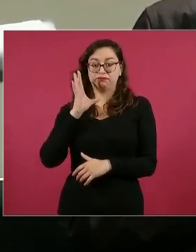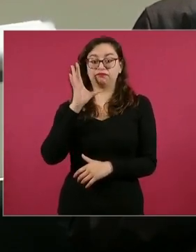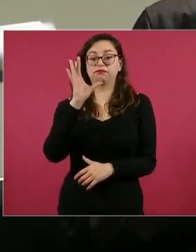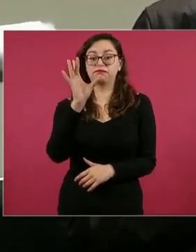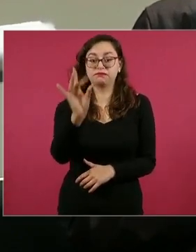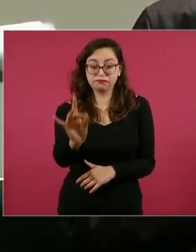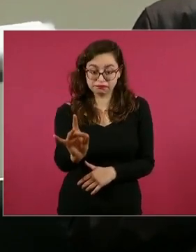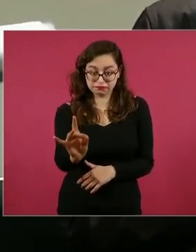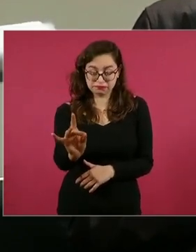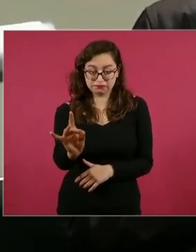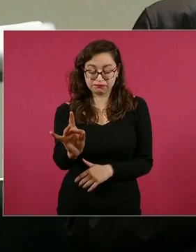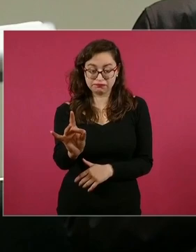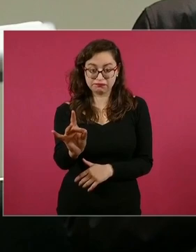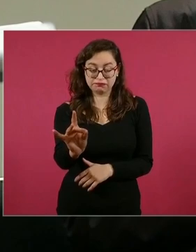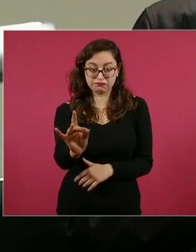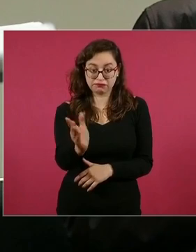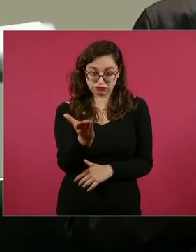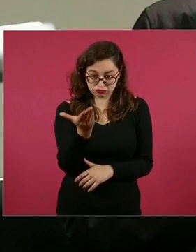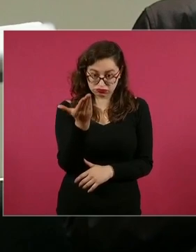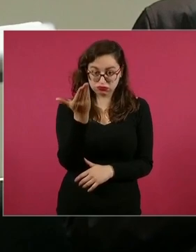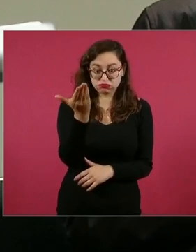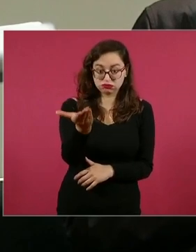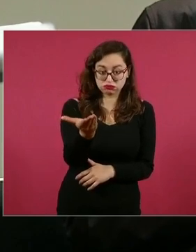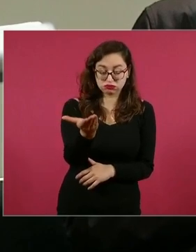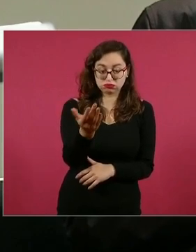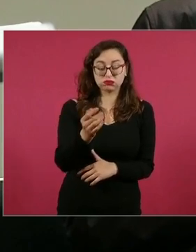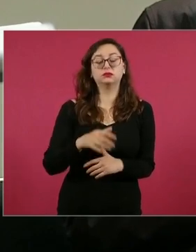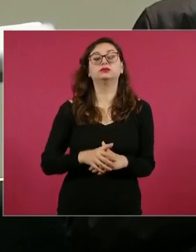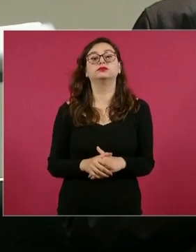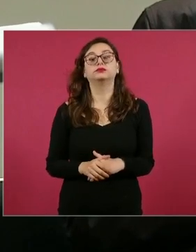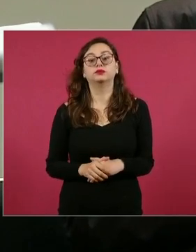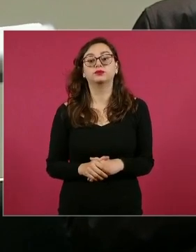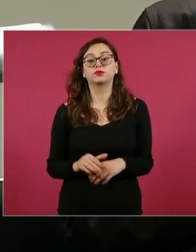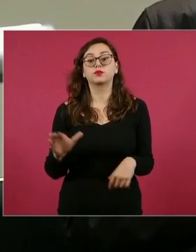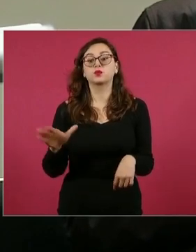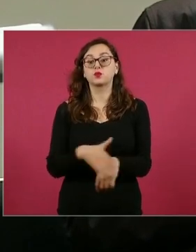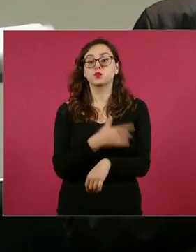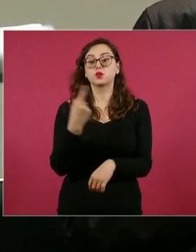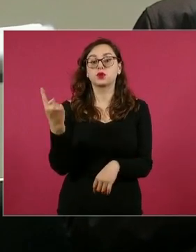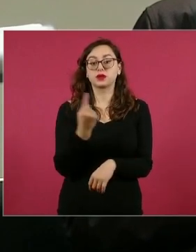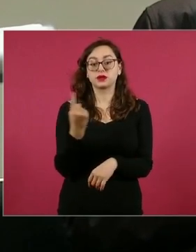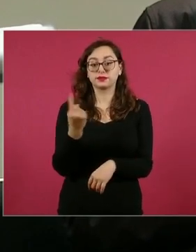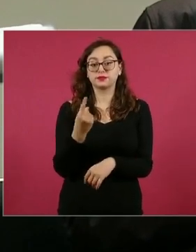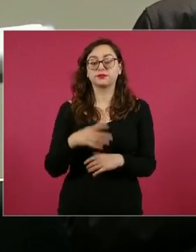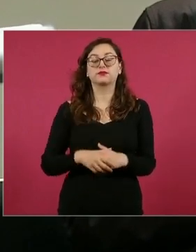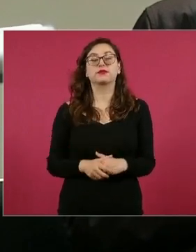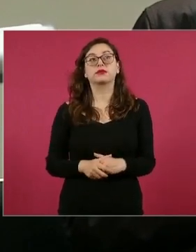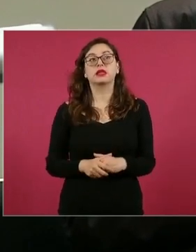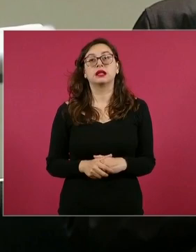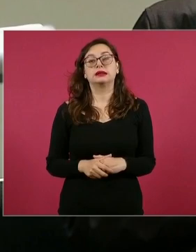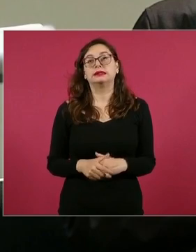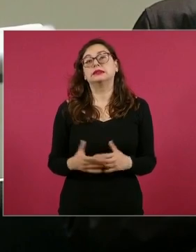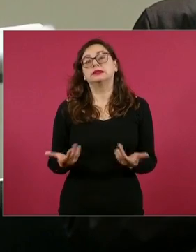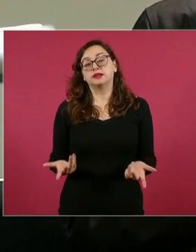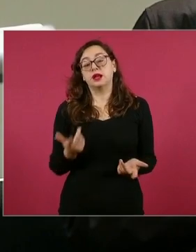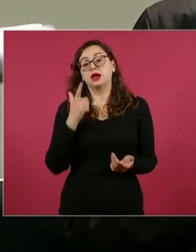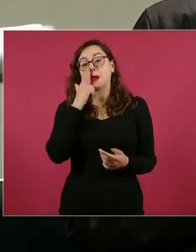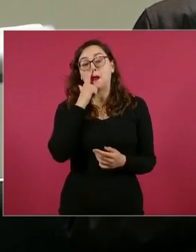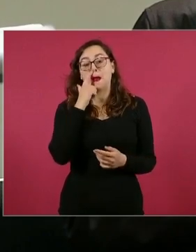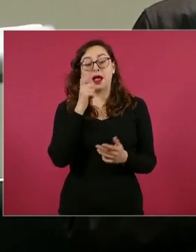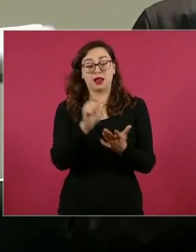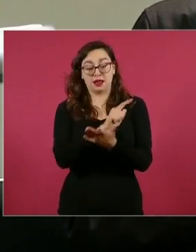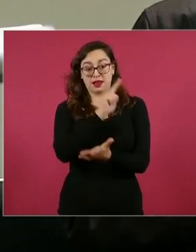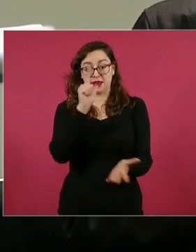el mensaje porque quieren que las reformas al poder